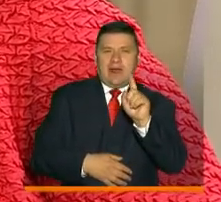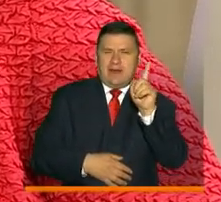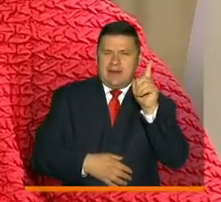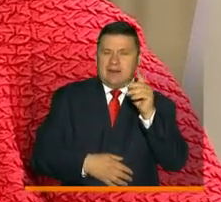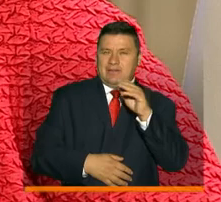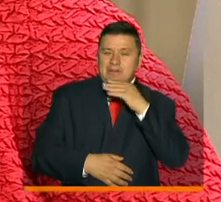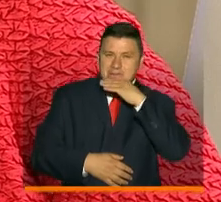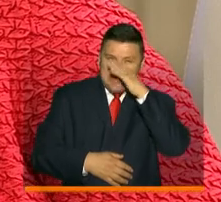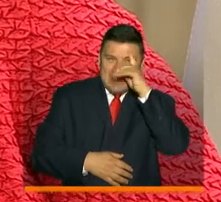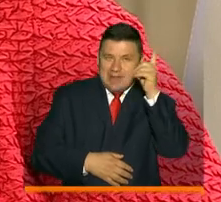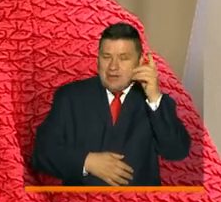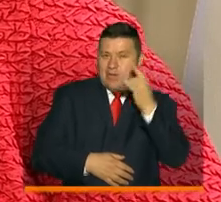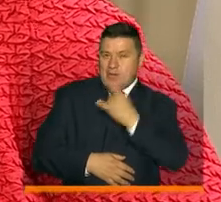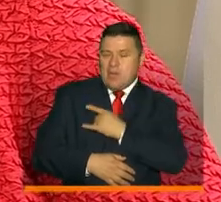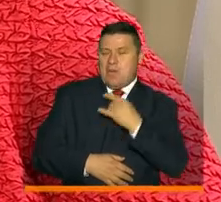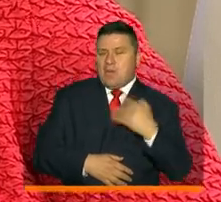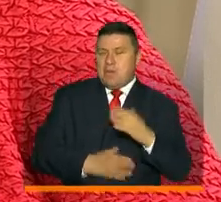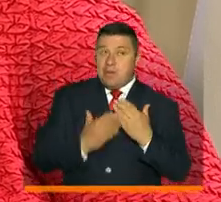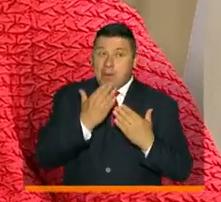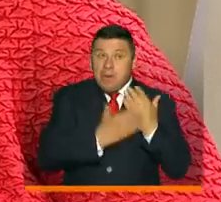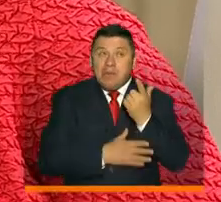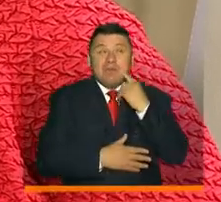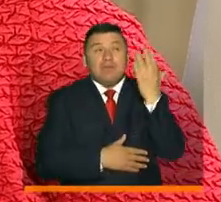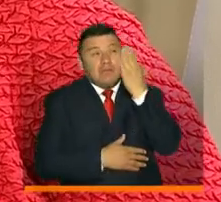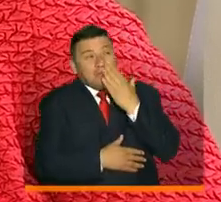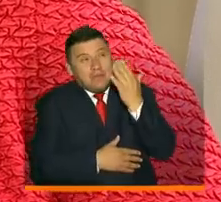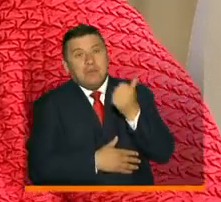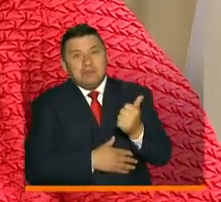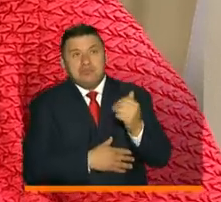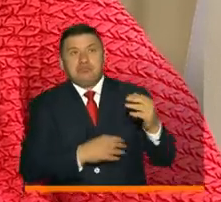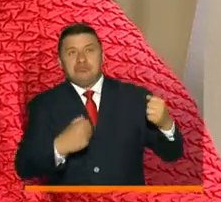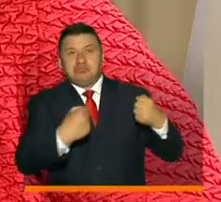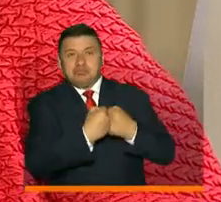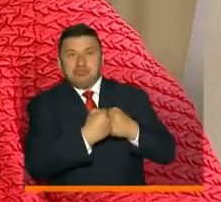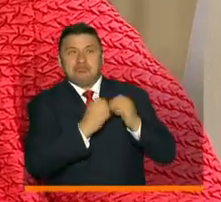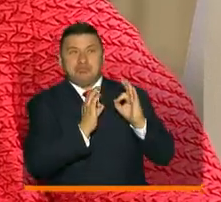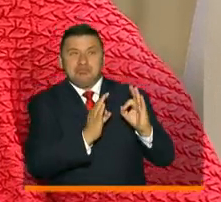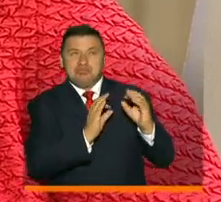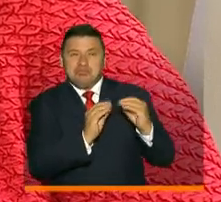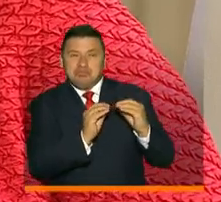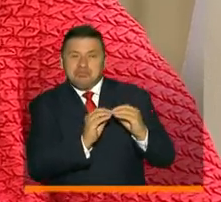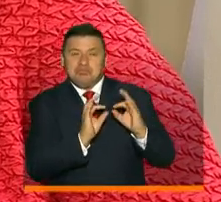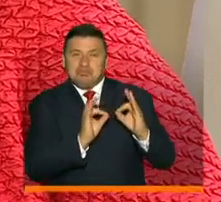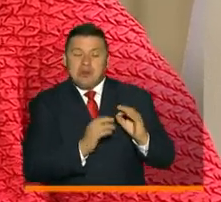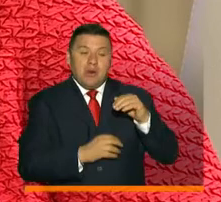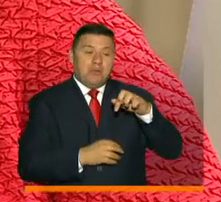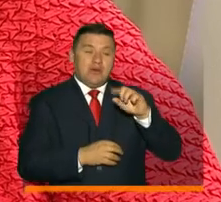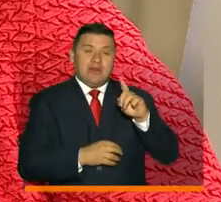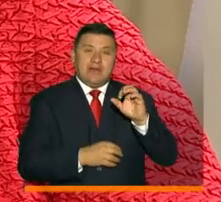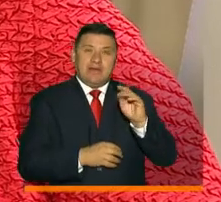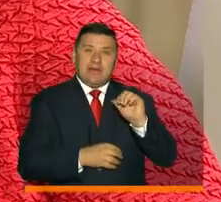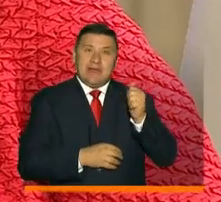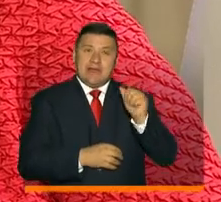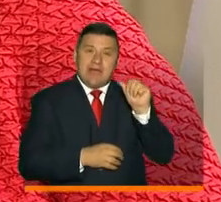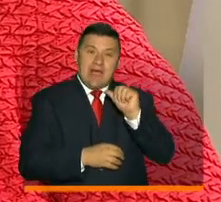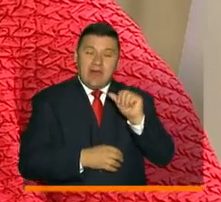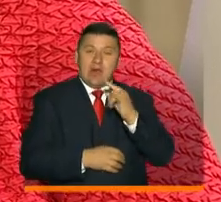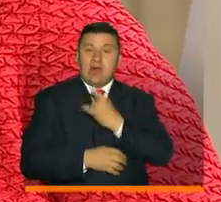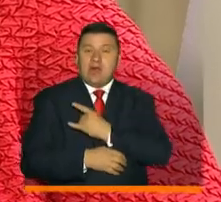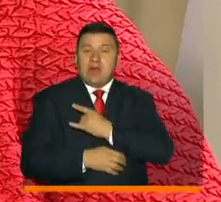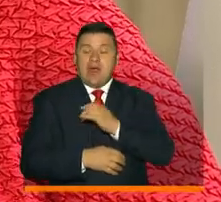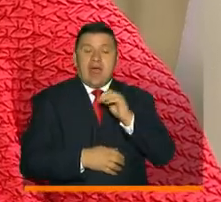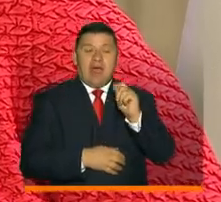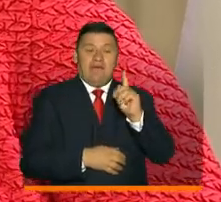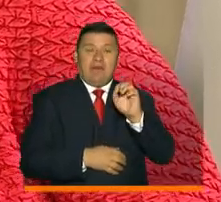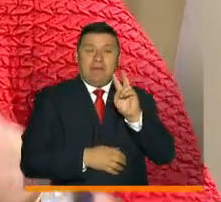con la ciudad de Medellín. Vemos que estos pilotos se hacen con articulación. Si revisamos, presidente, la Pontificia inició el 10 de agosto, la Universidad de AFIT